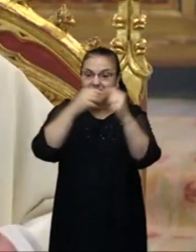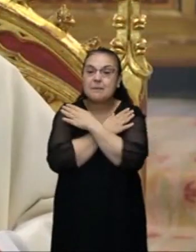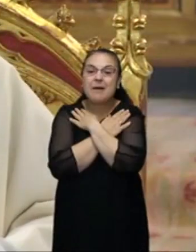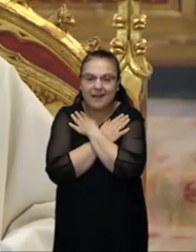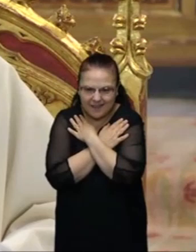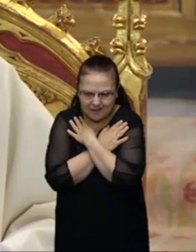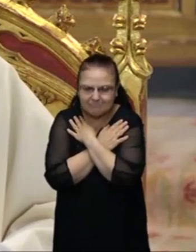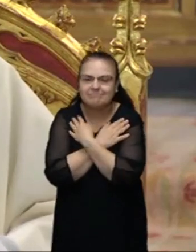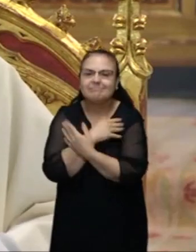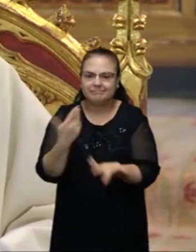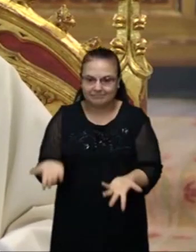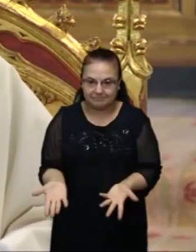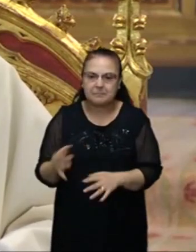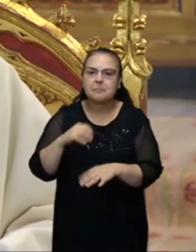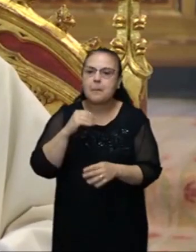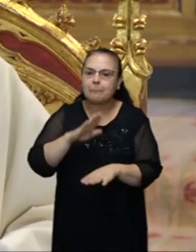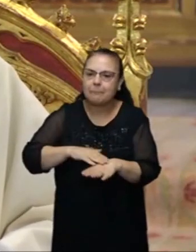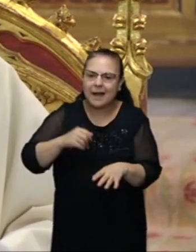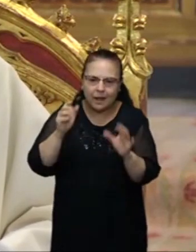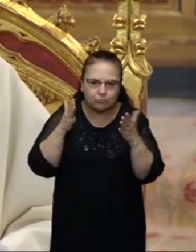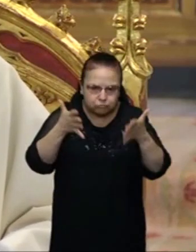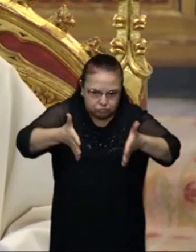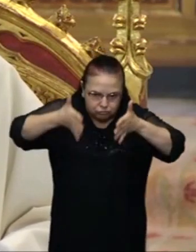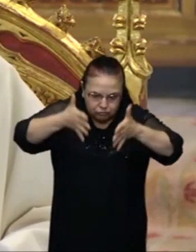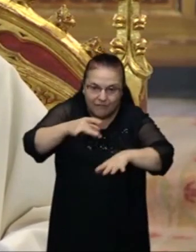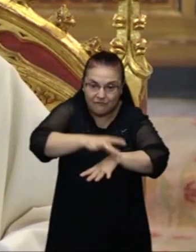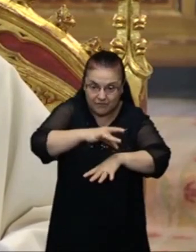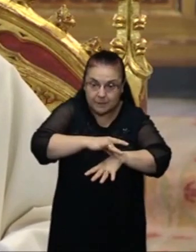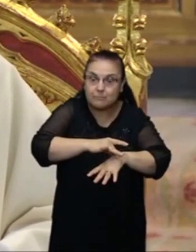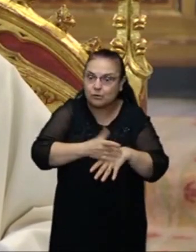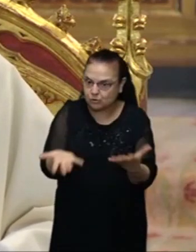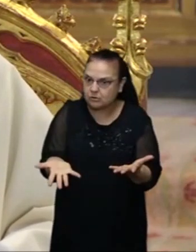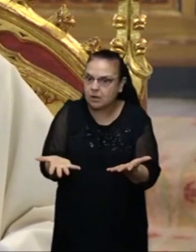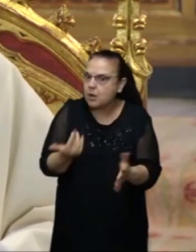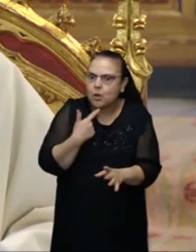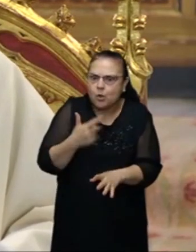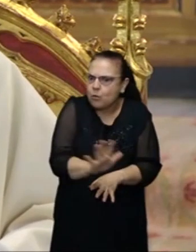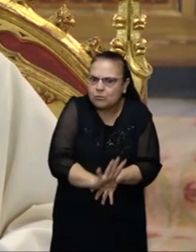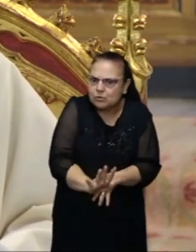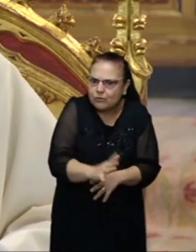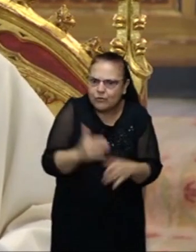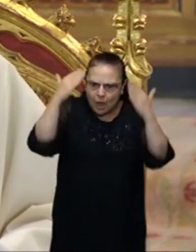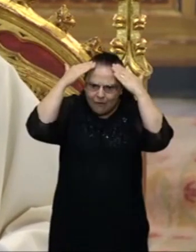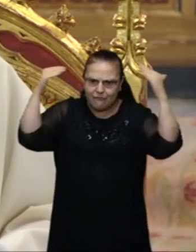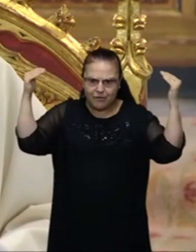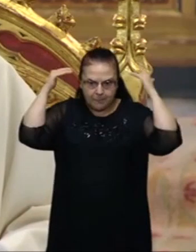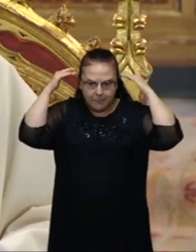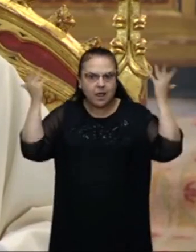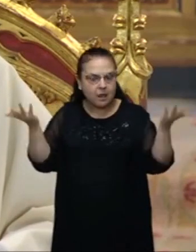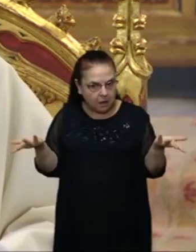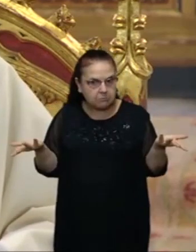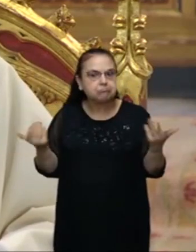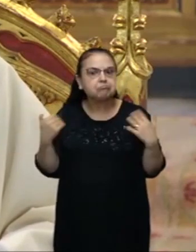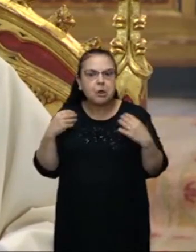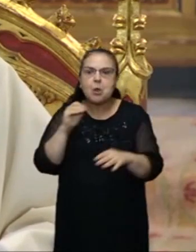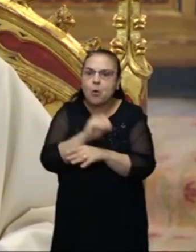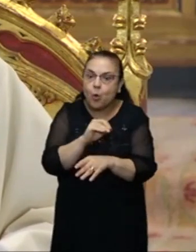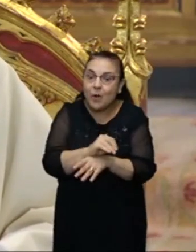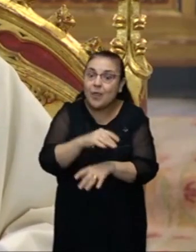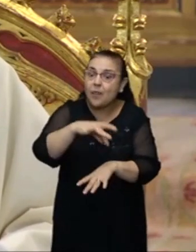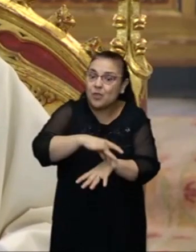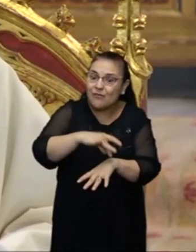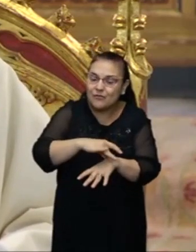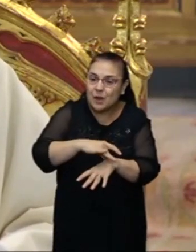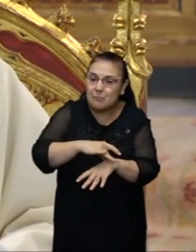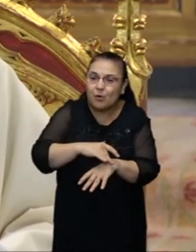lugares conocidas, porque sobre todo actuaban como verdaderas enfermeras entregadas a Dios, cuidando de los enfermos por